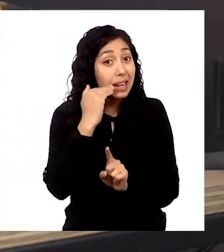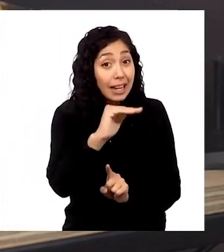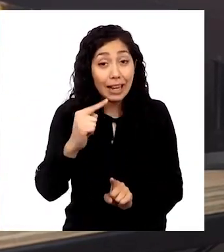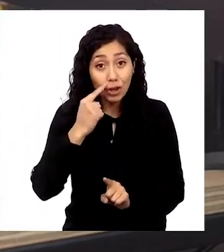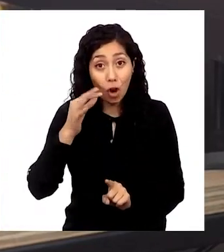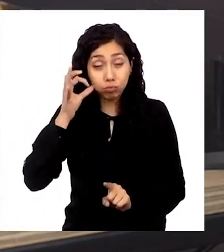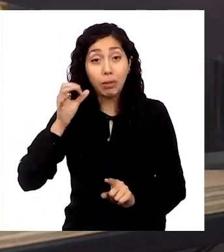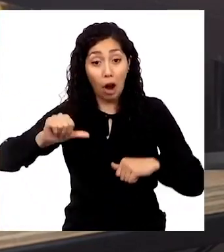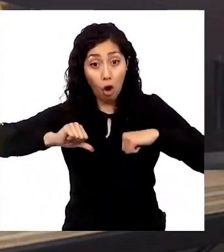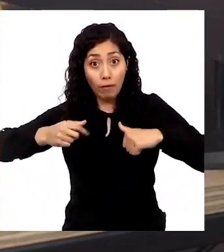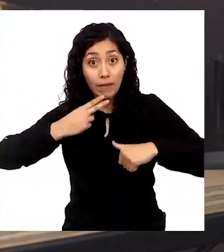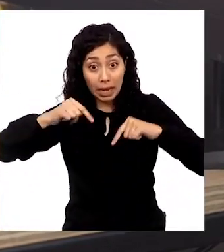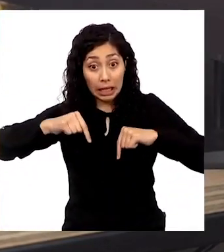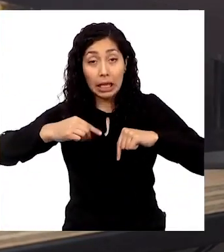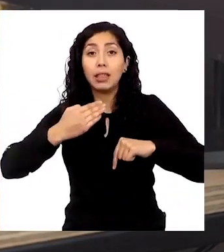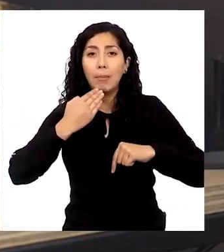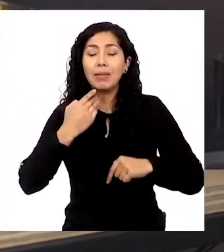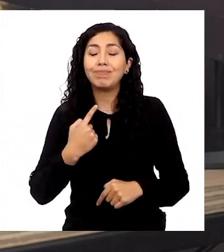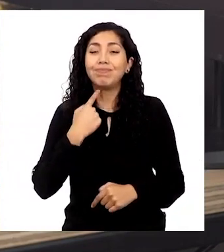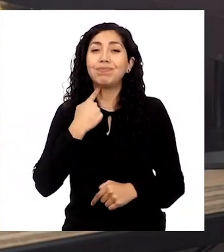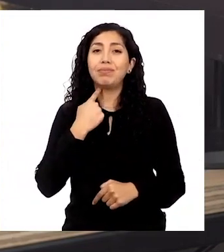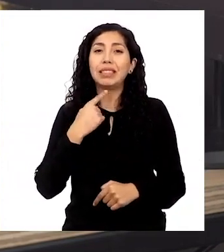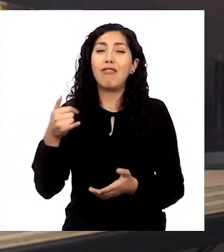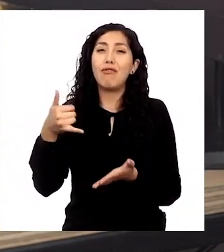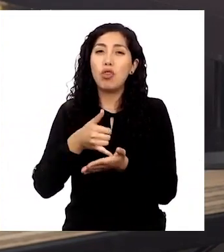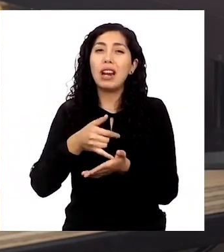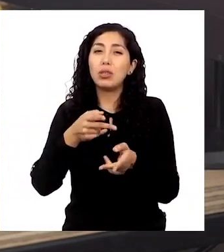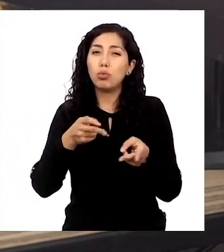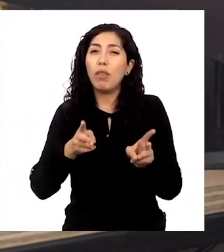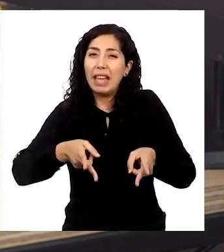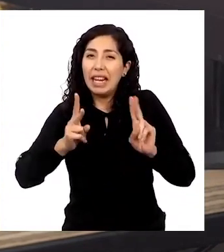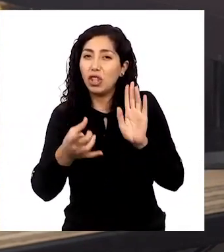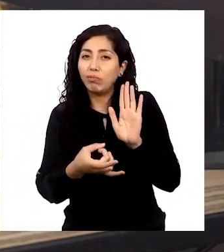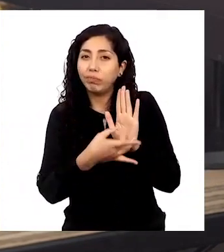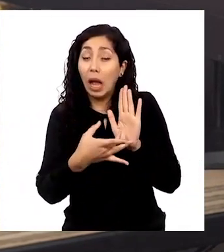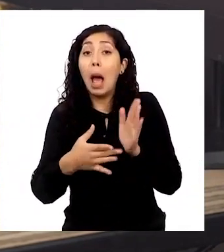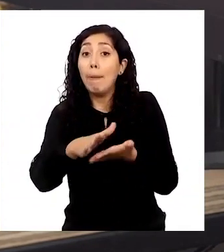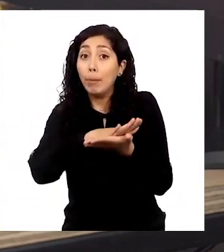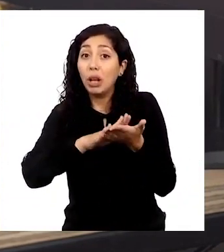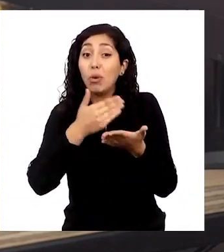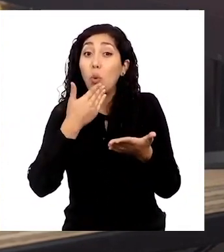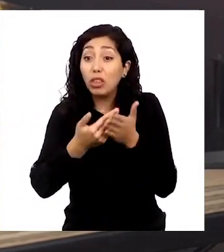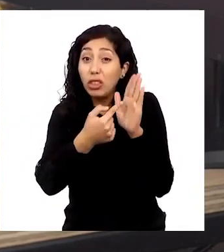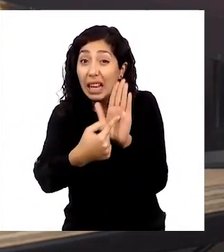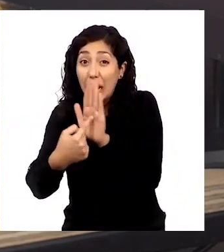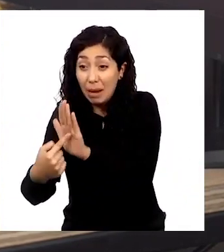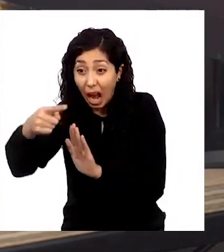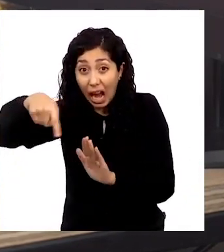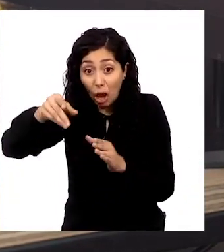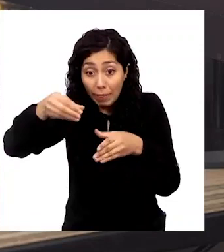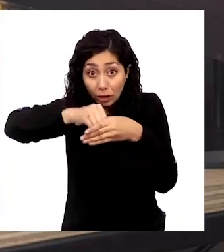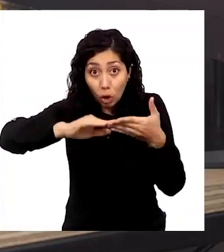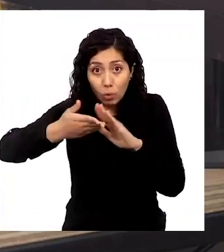niños, niñas y adolescentes que viven acá también ven afectados o vulnerados sus derechos, como por ejemplo, cuando son discriminados